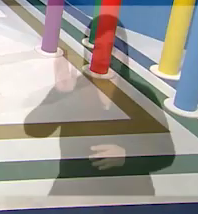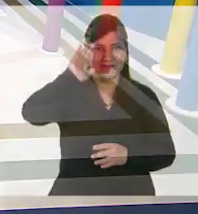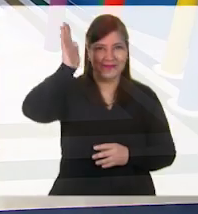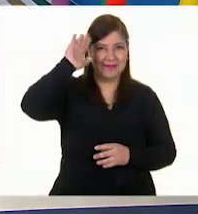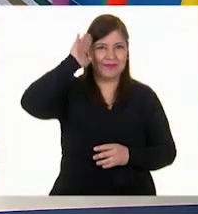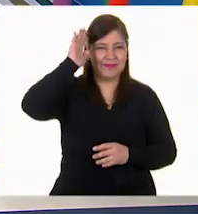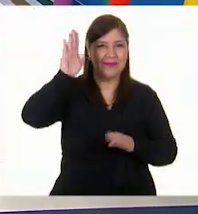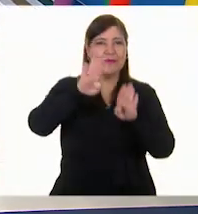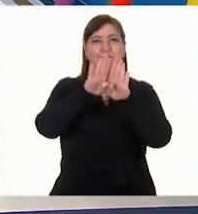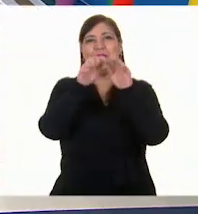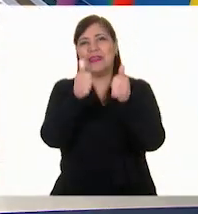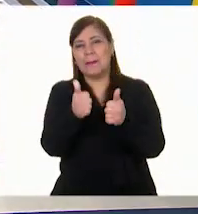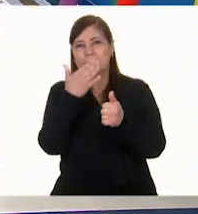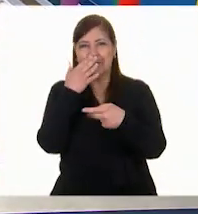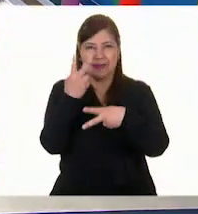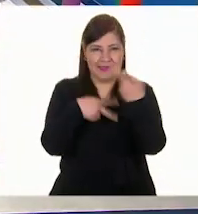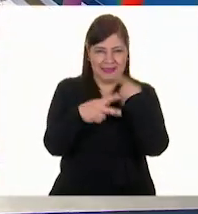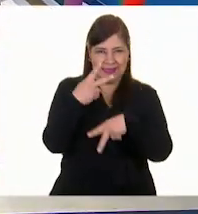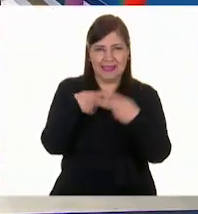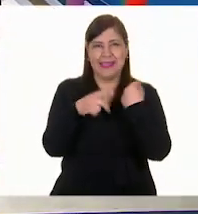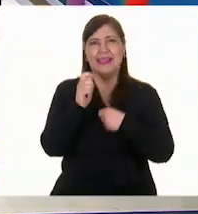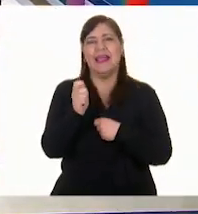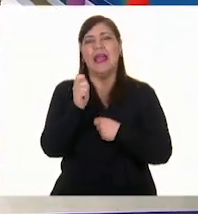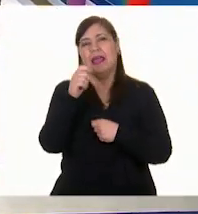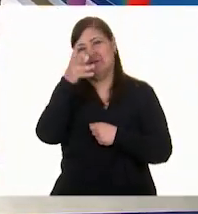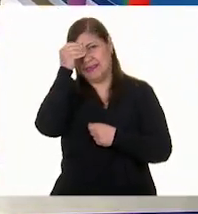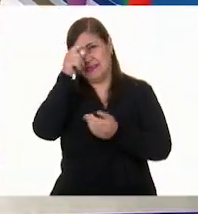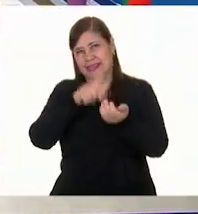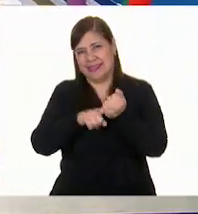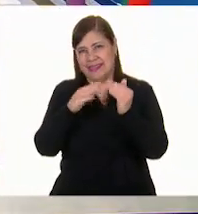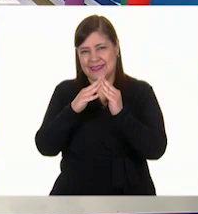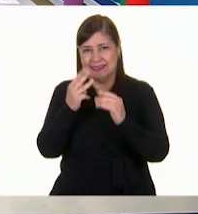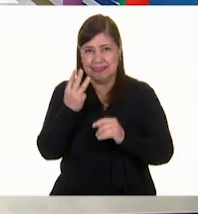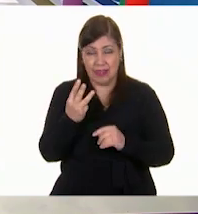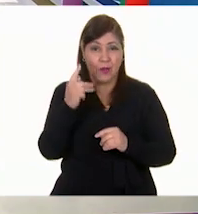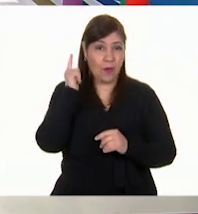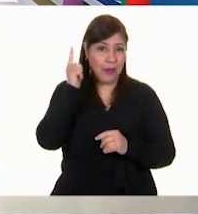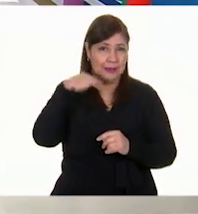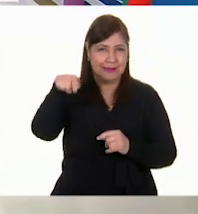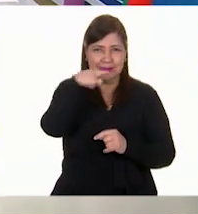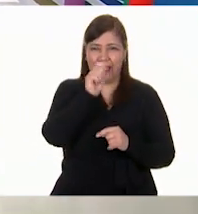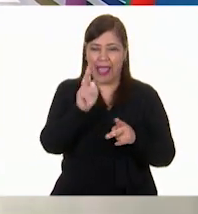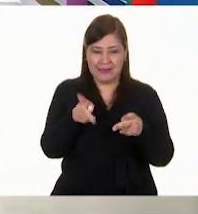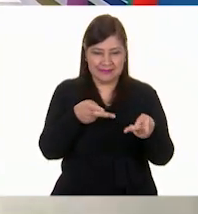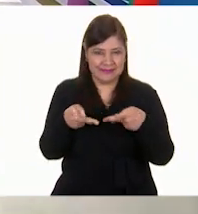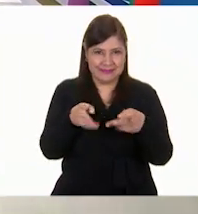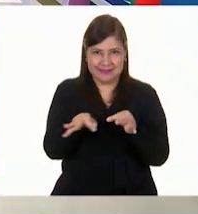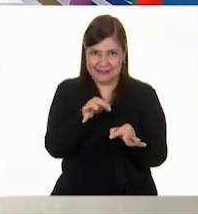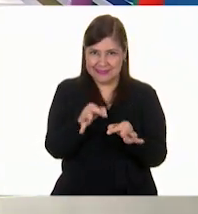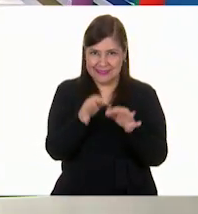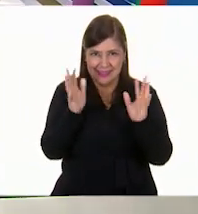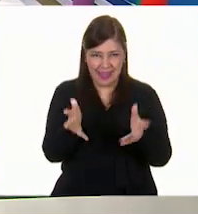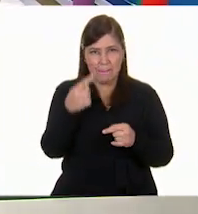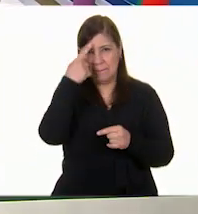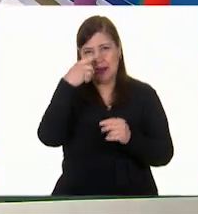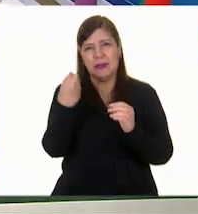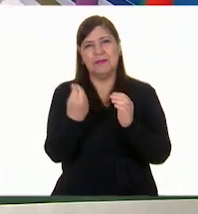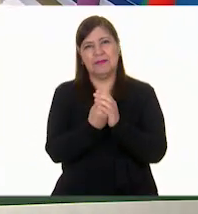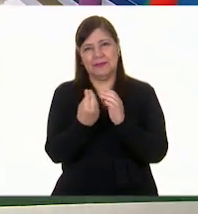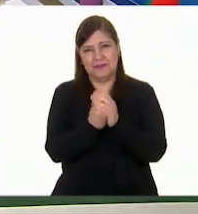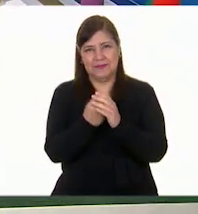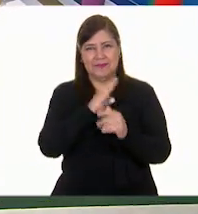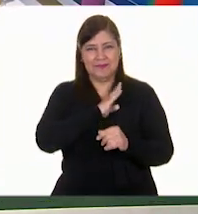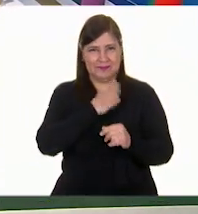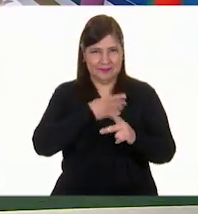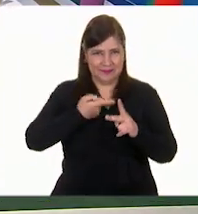Hola, ¿cómo están? Bienvenidas y bienvenidos a Aprende en Casa 3. Y espero que ya tengan todo listo para comenzar con esta sesión de español para